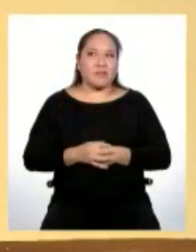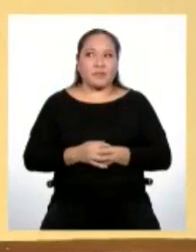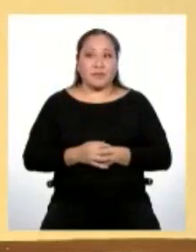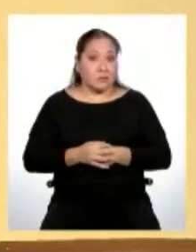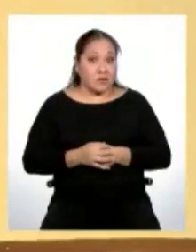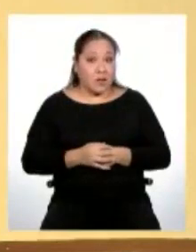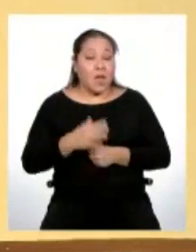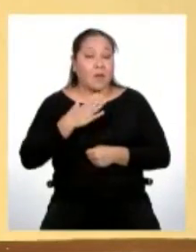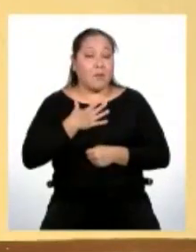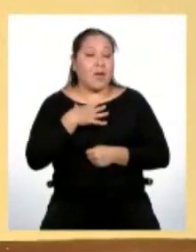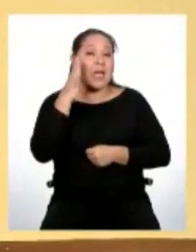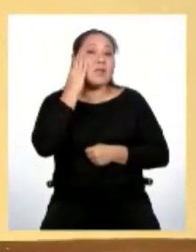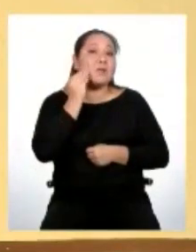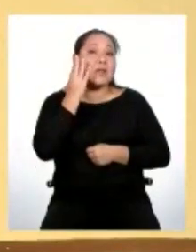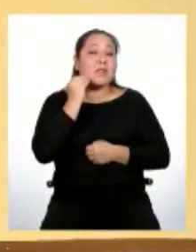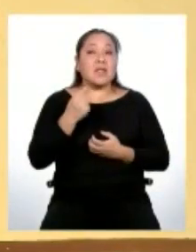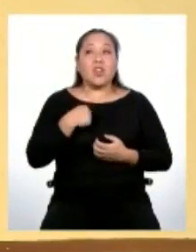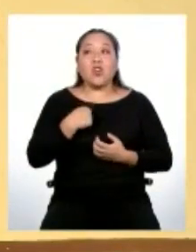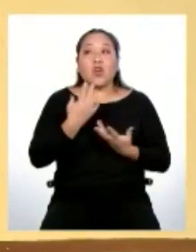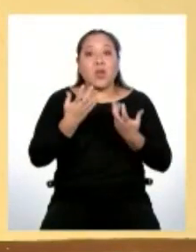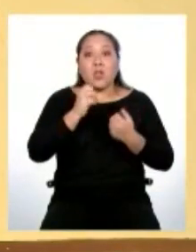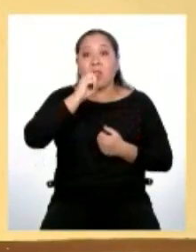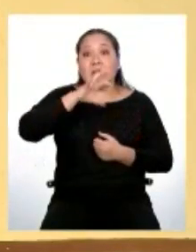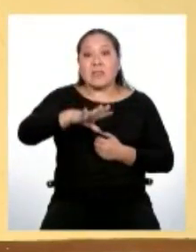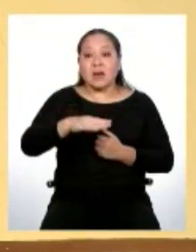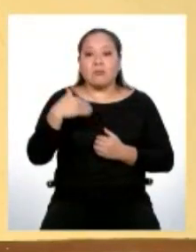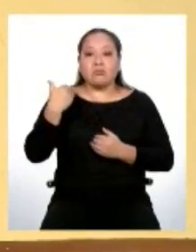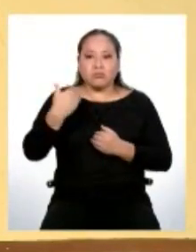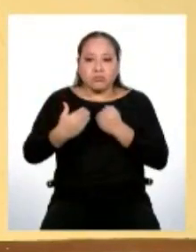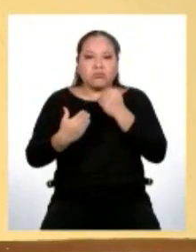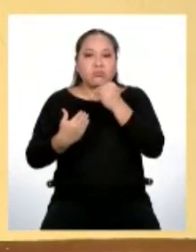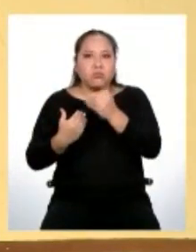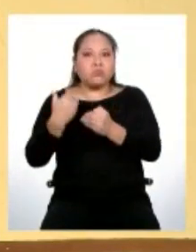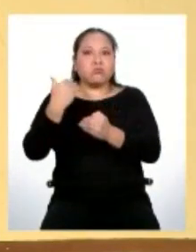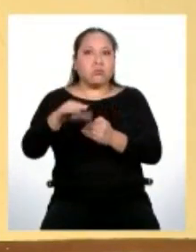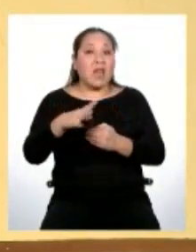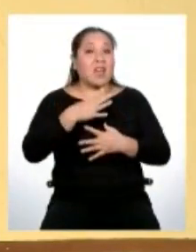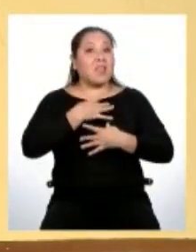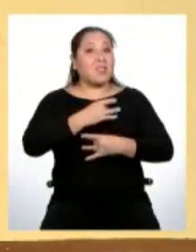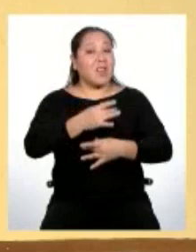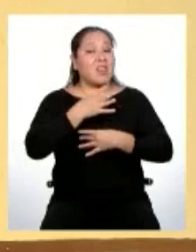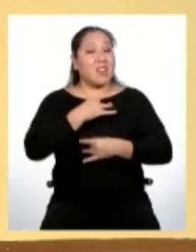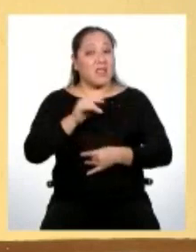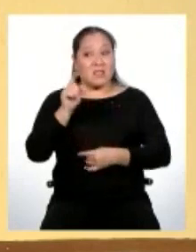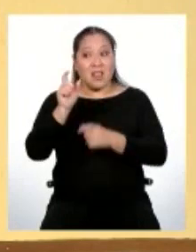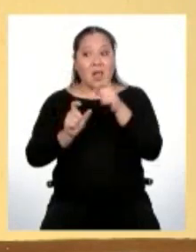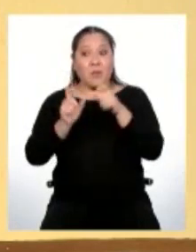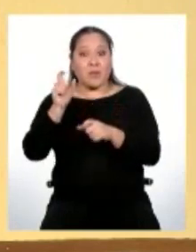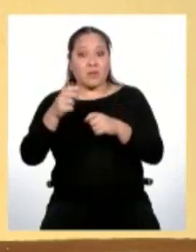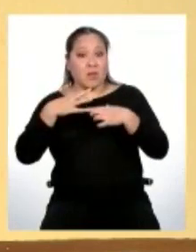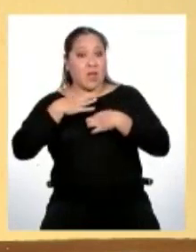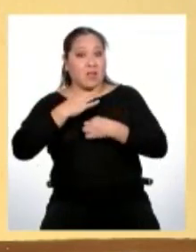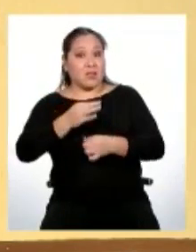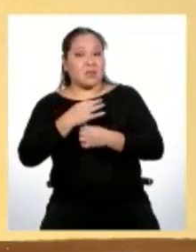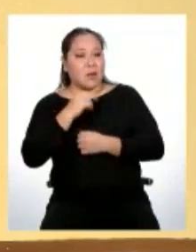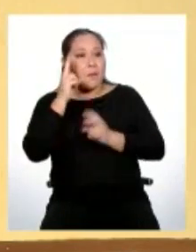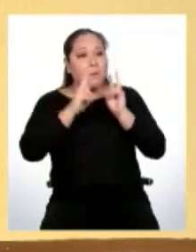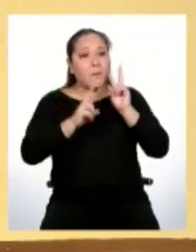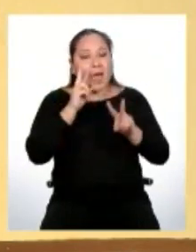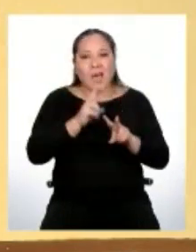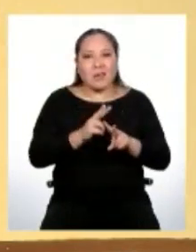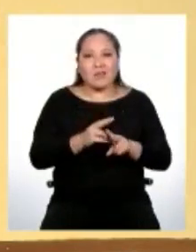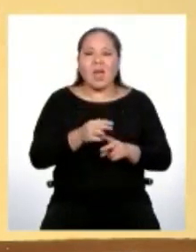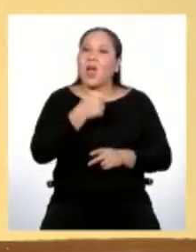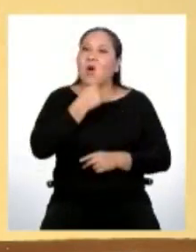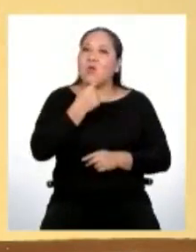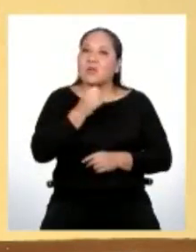Y desde mi experiencia quisiera mencionar que el crecimiento del interés teatral se ha debido a que dentro de muchas instituciones educativas se viene